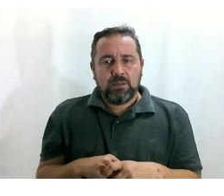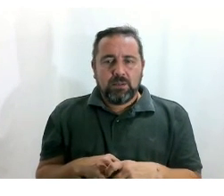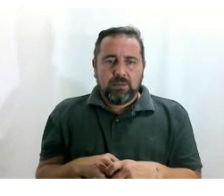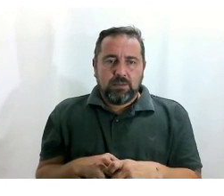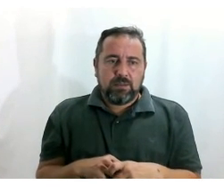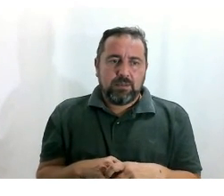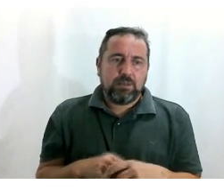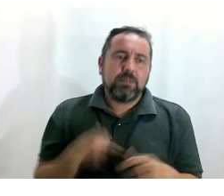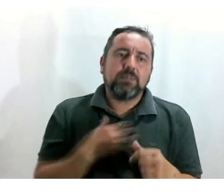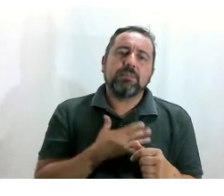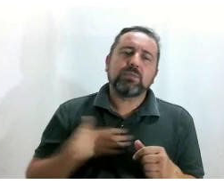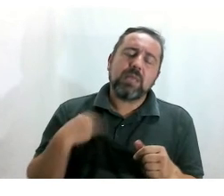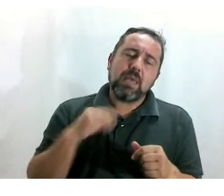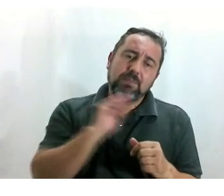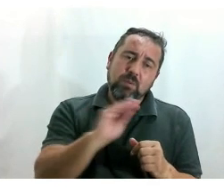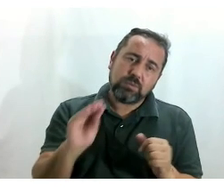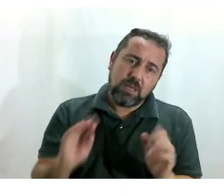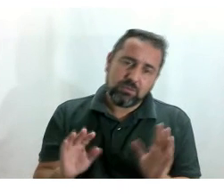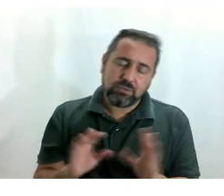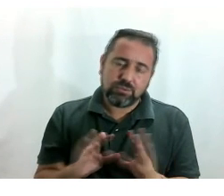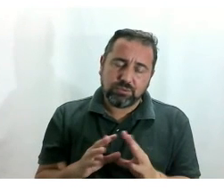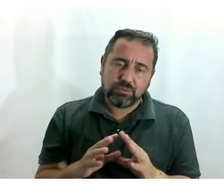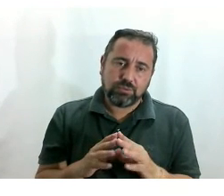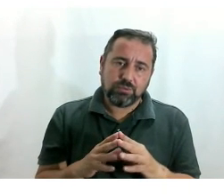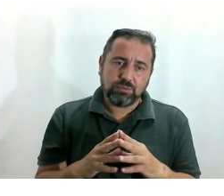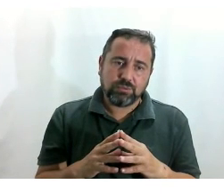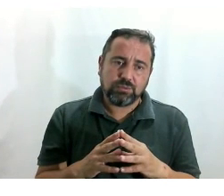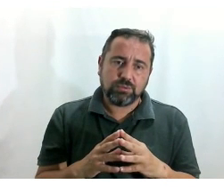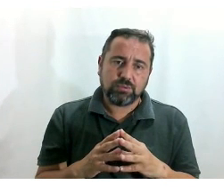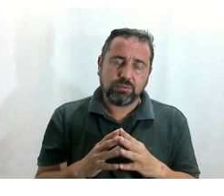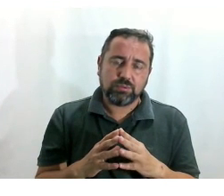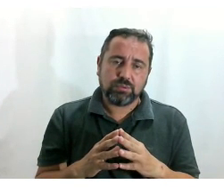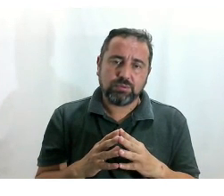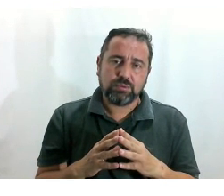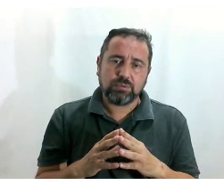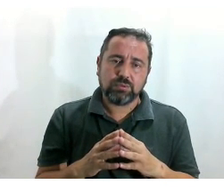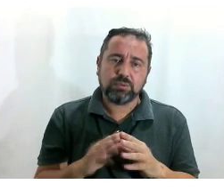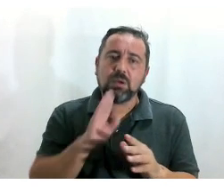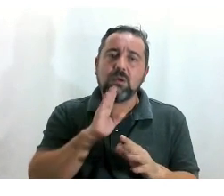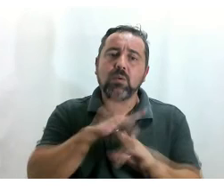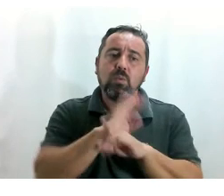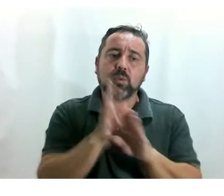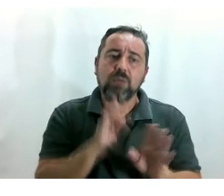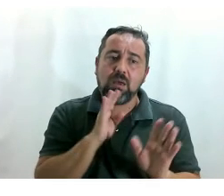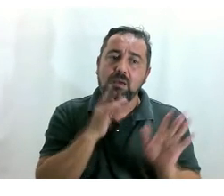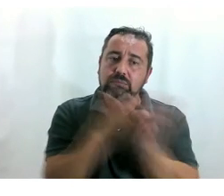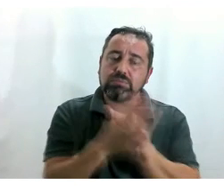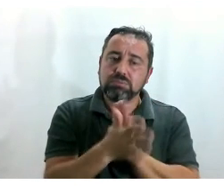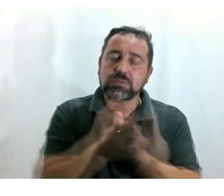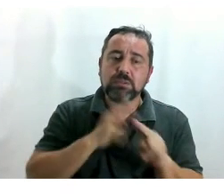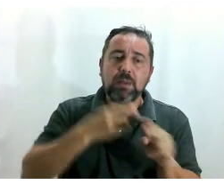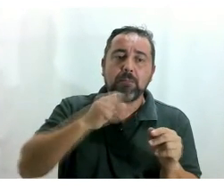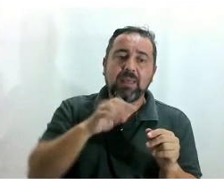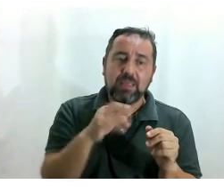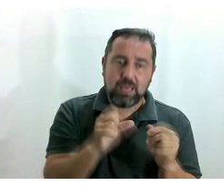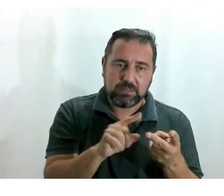aunque en cierto modo con esta última comentario que hacías, Matías,